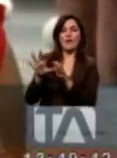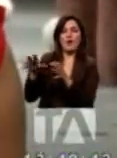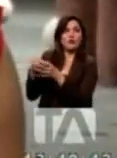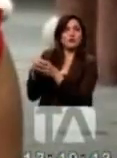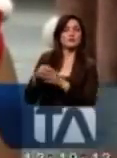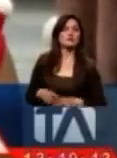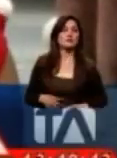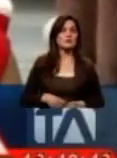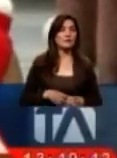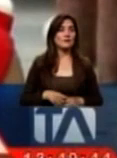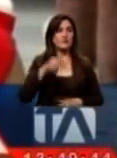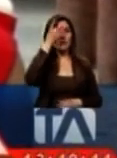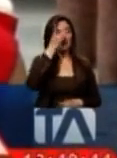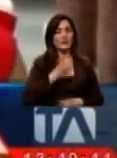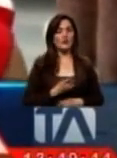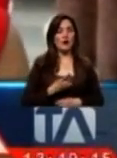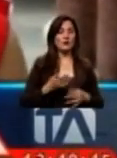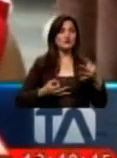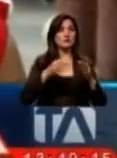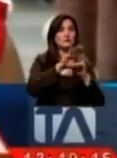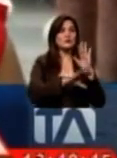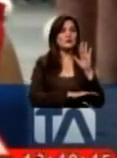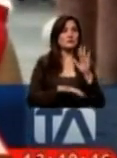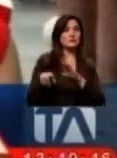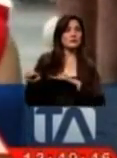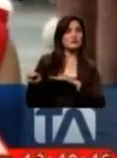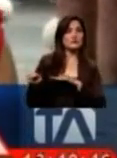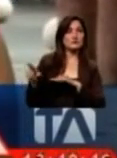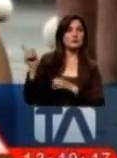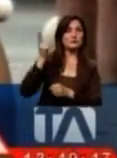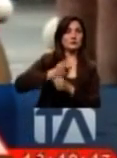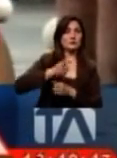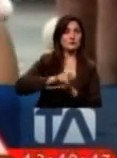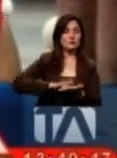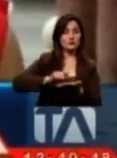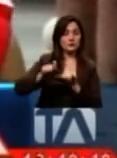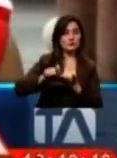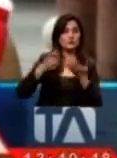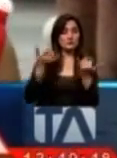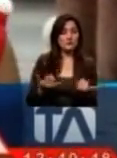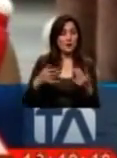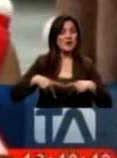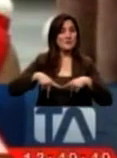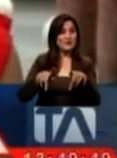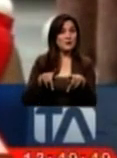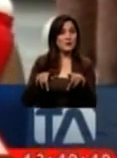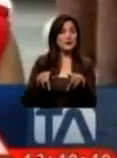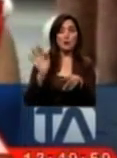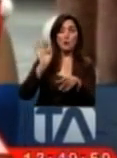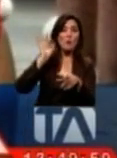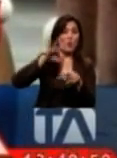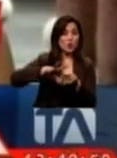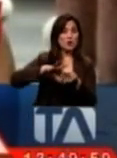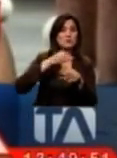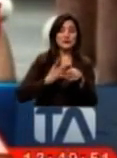de las decisiones más criticadas de la Corte Constitucional fue justamente el dictamen aprobatorio, gracias al que hoy se permite la reelección indefinida.